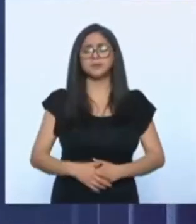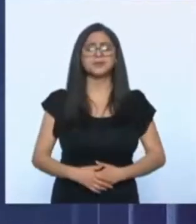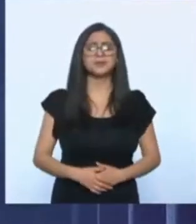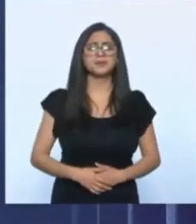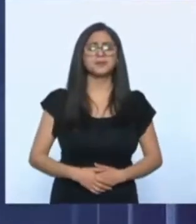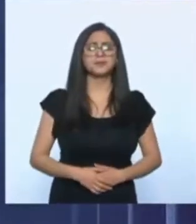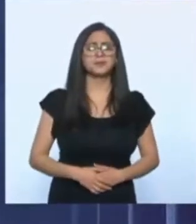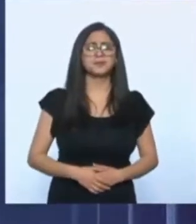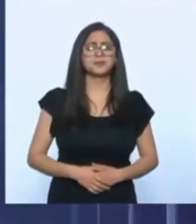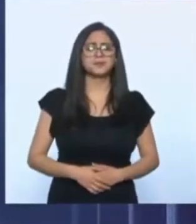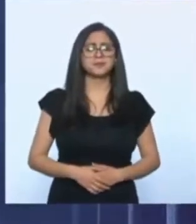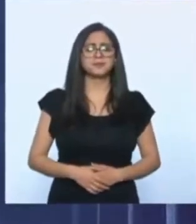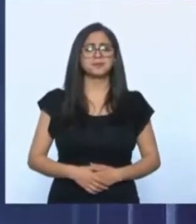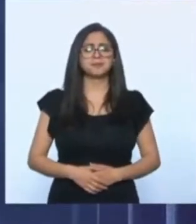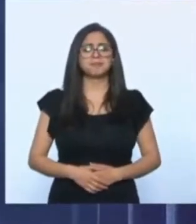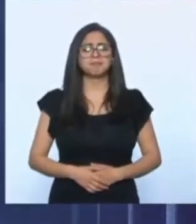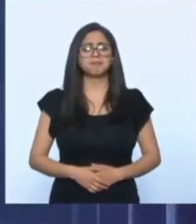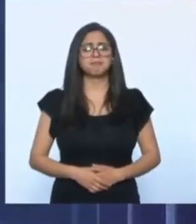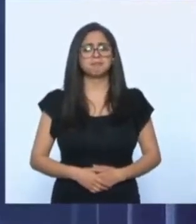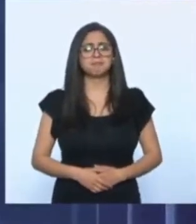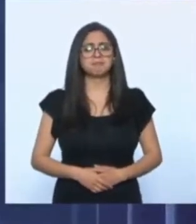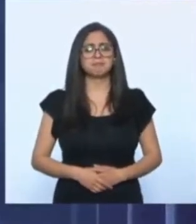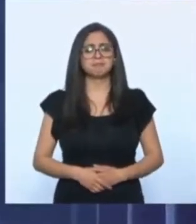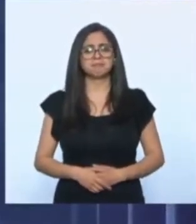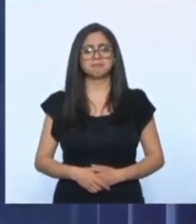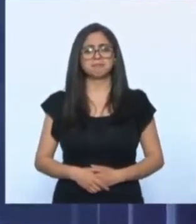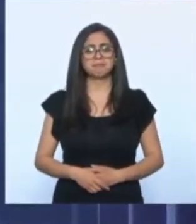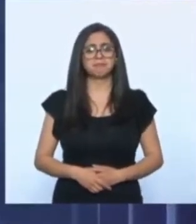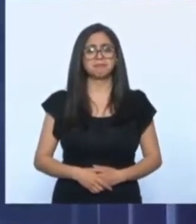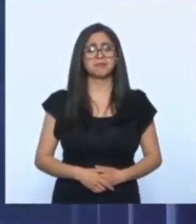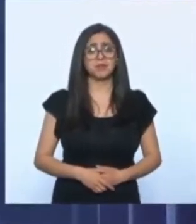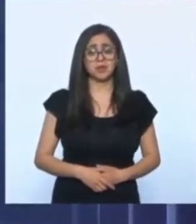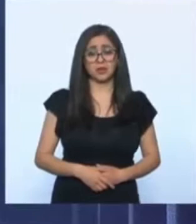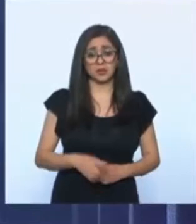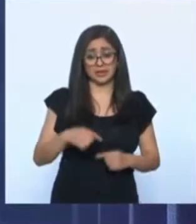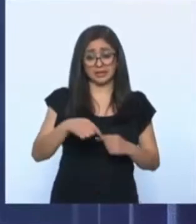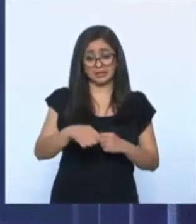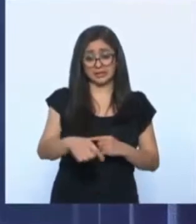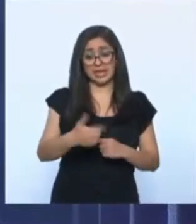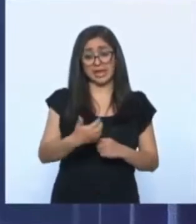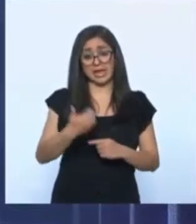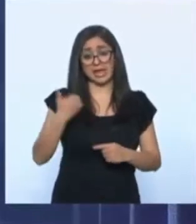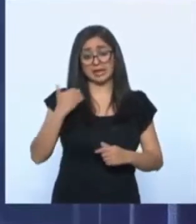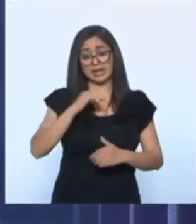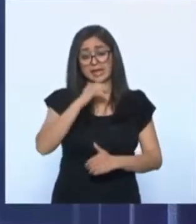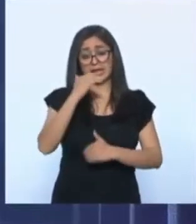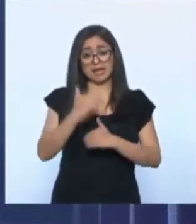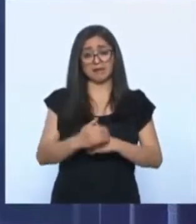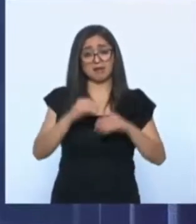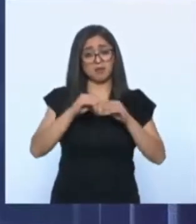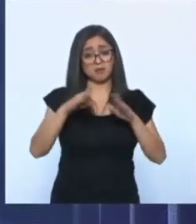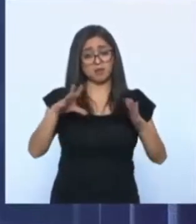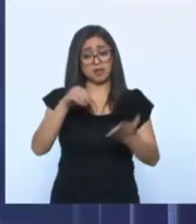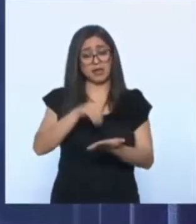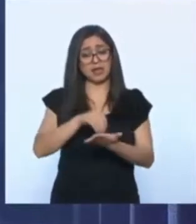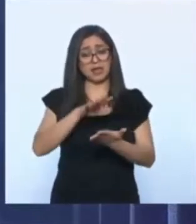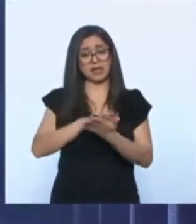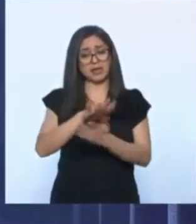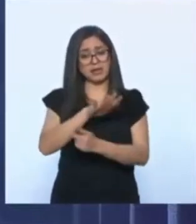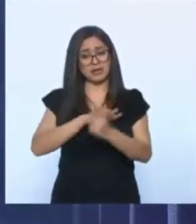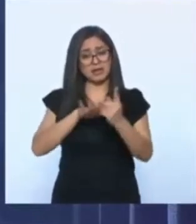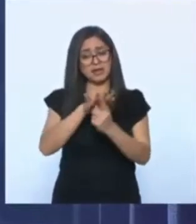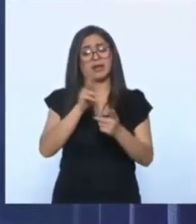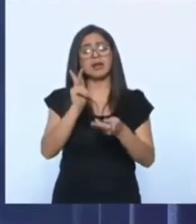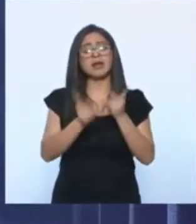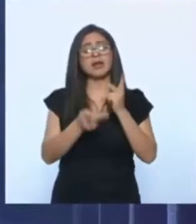posteriormente, en la mitad, en la recta de este programa, antes de cerrar el programa, vamos a hablar con Suara de